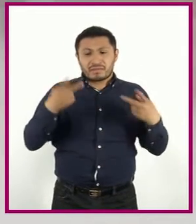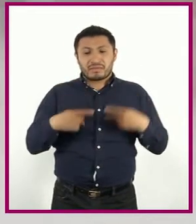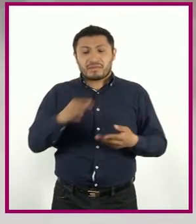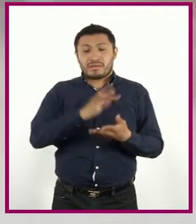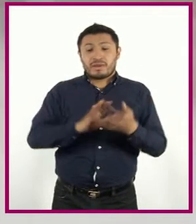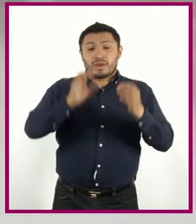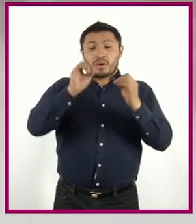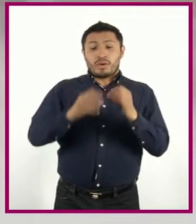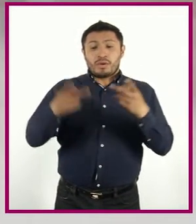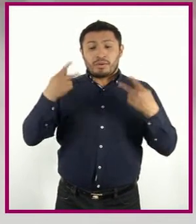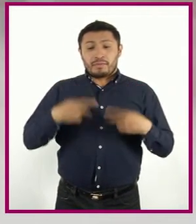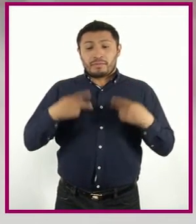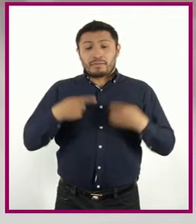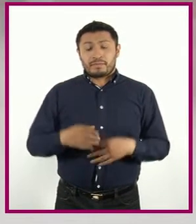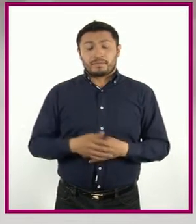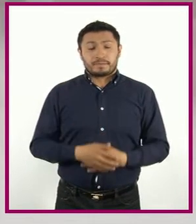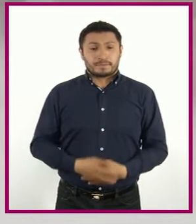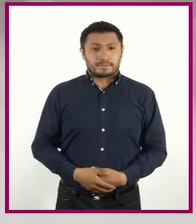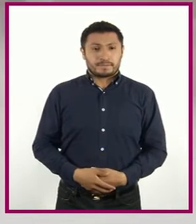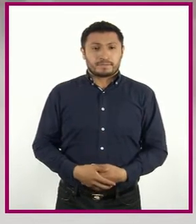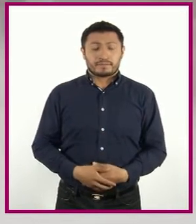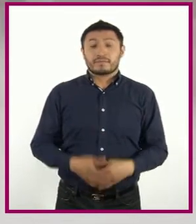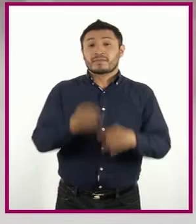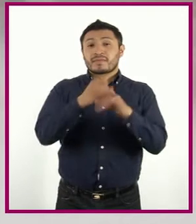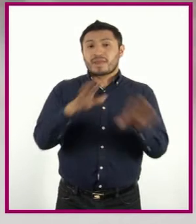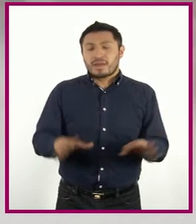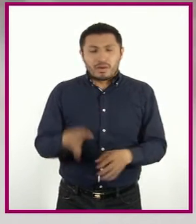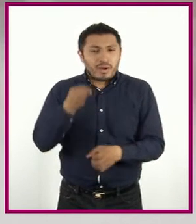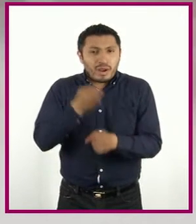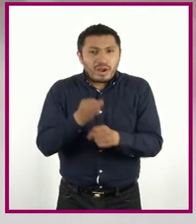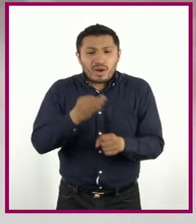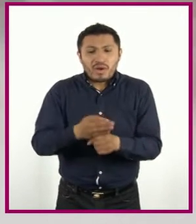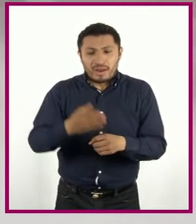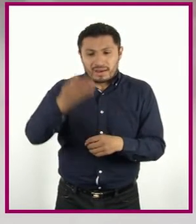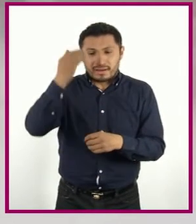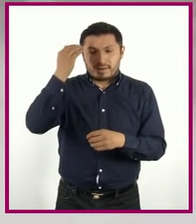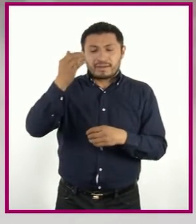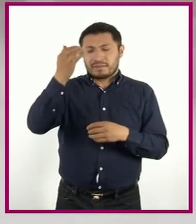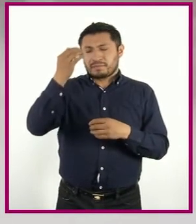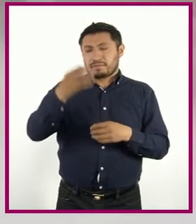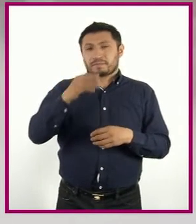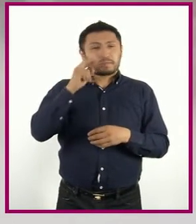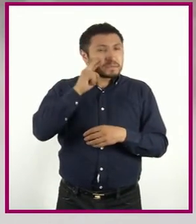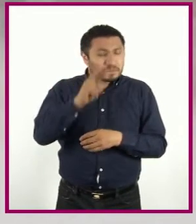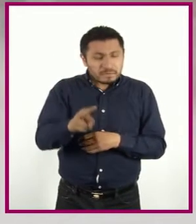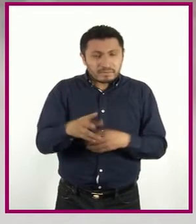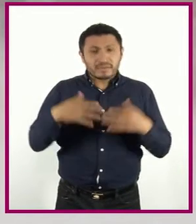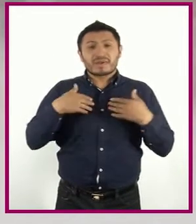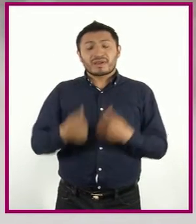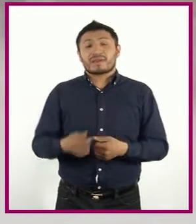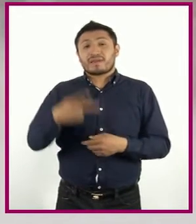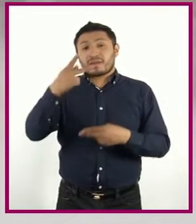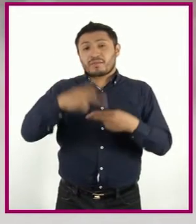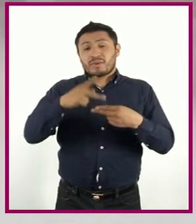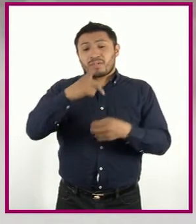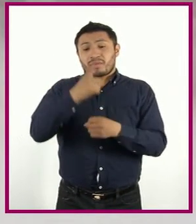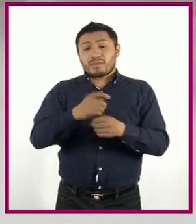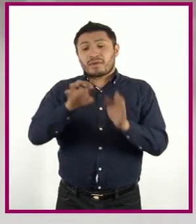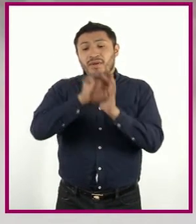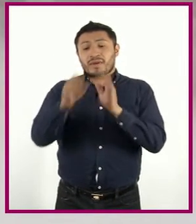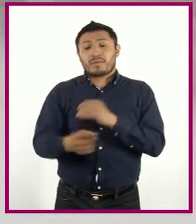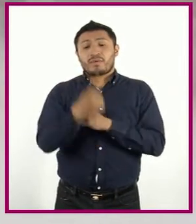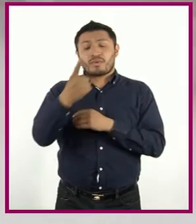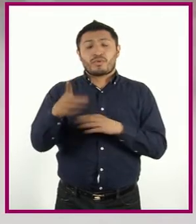el oyente. Con la información que acabamos de escuchar, podemos comprender que el pronombre de nuestro primer ejemplo es de